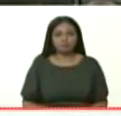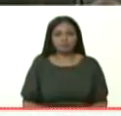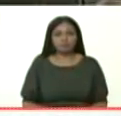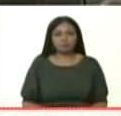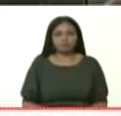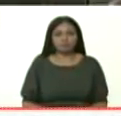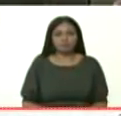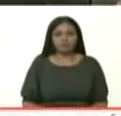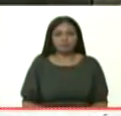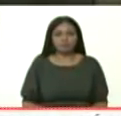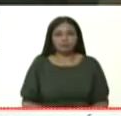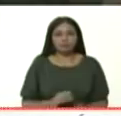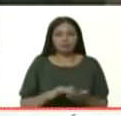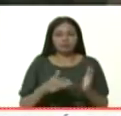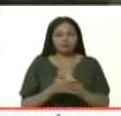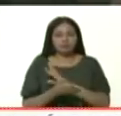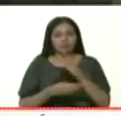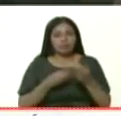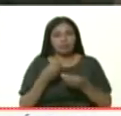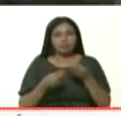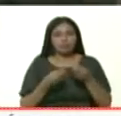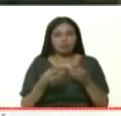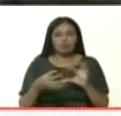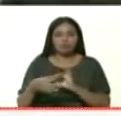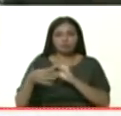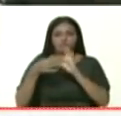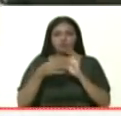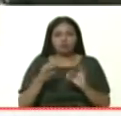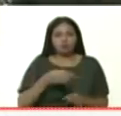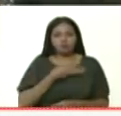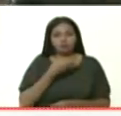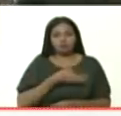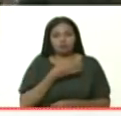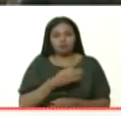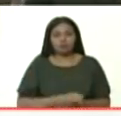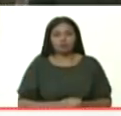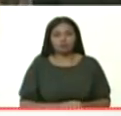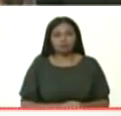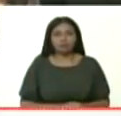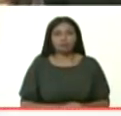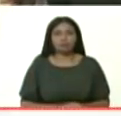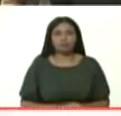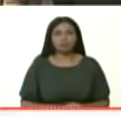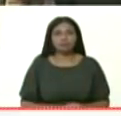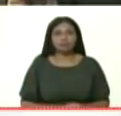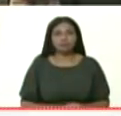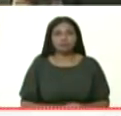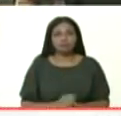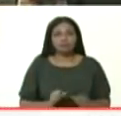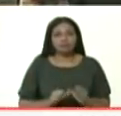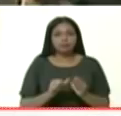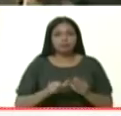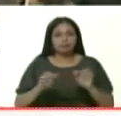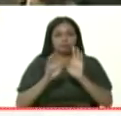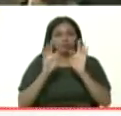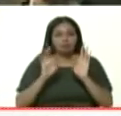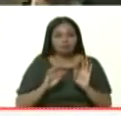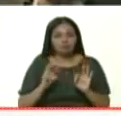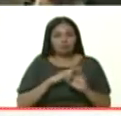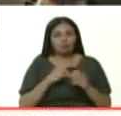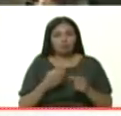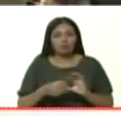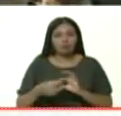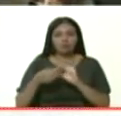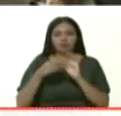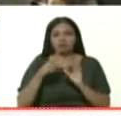para ampliar las alianzas sociales, para avanzar de la poderosa